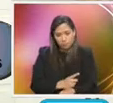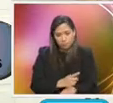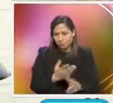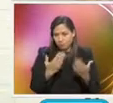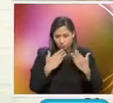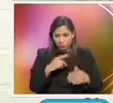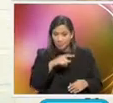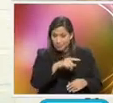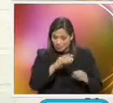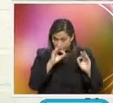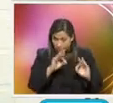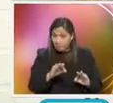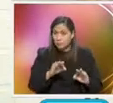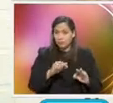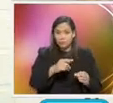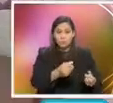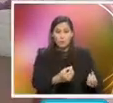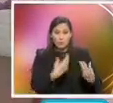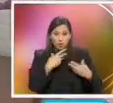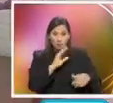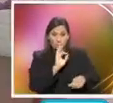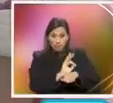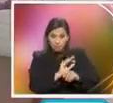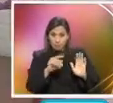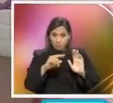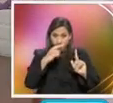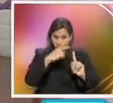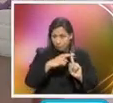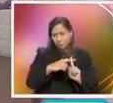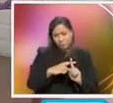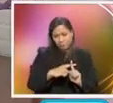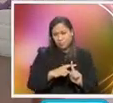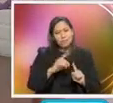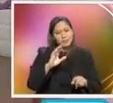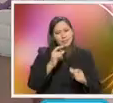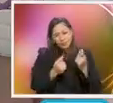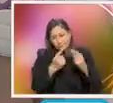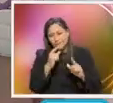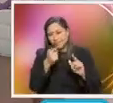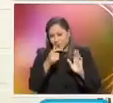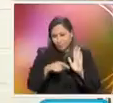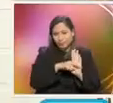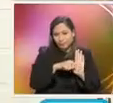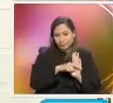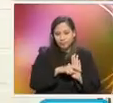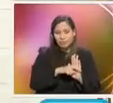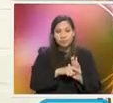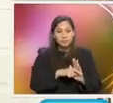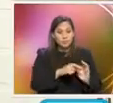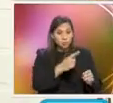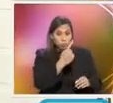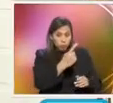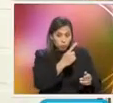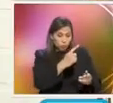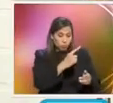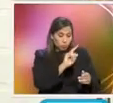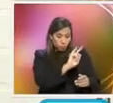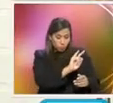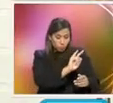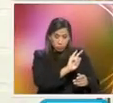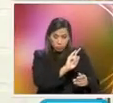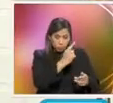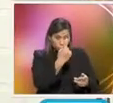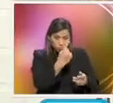información necesariamente va a ser una aportación positiva y por ello es importante, uno, que no consultemos una sola fuente, esto es muy